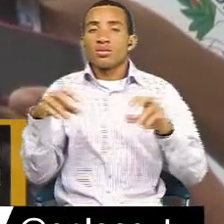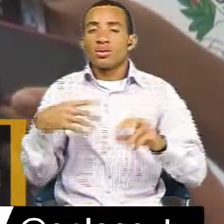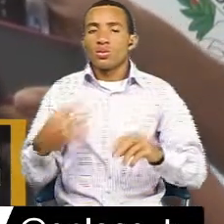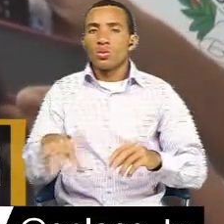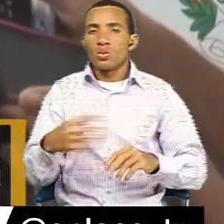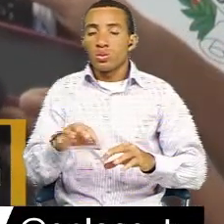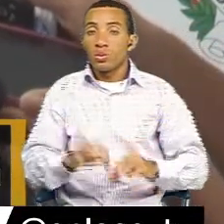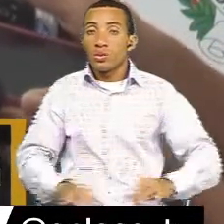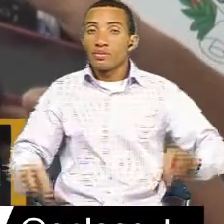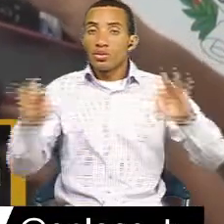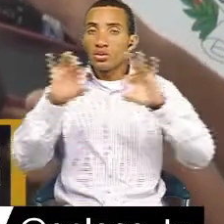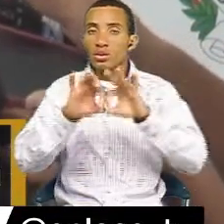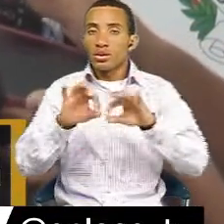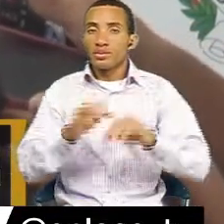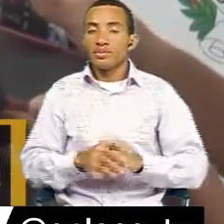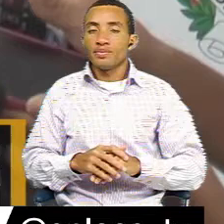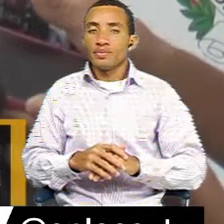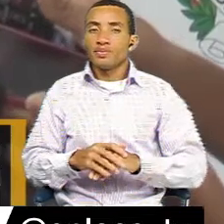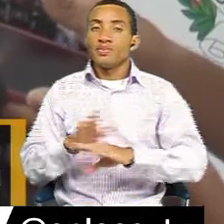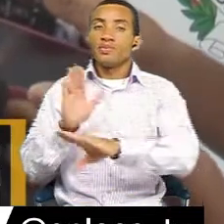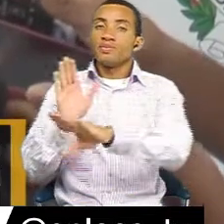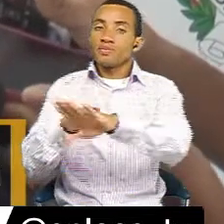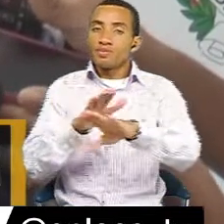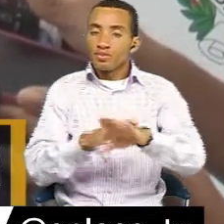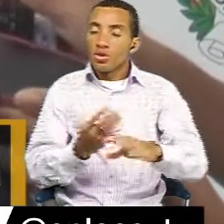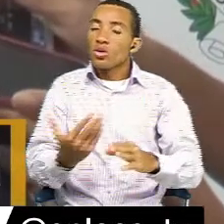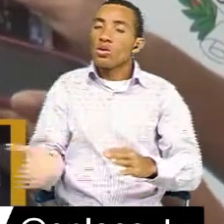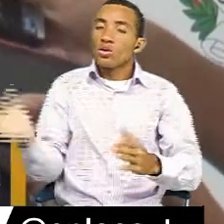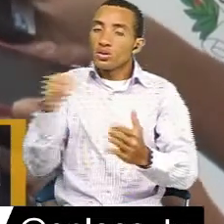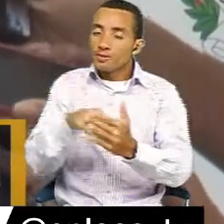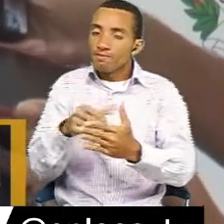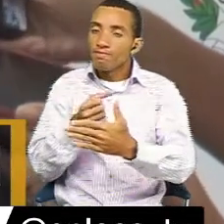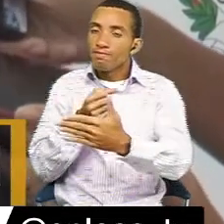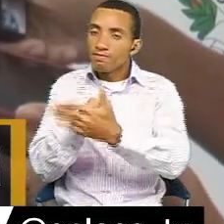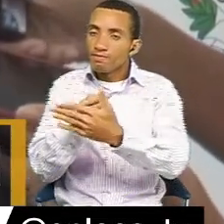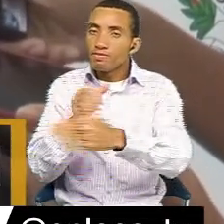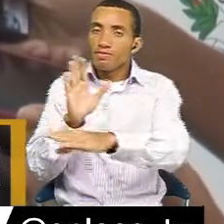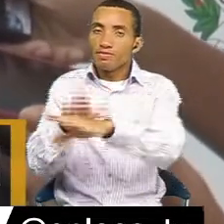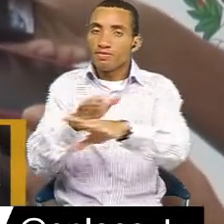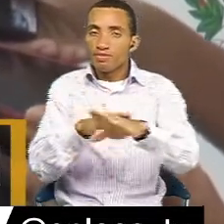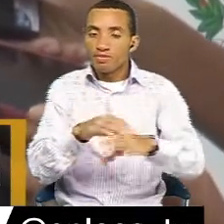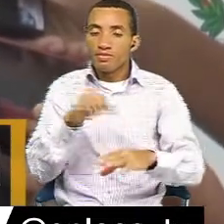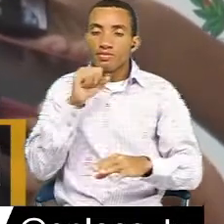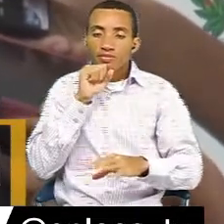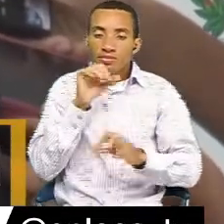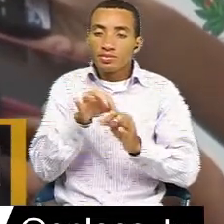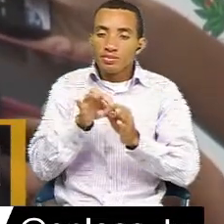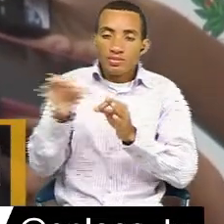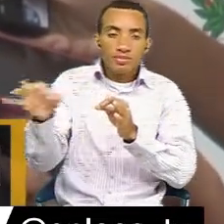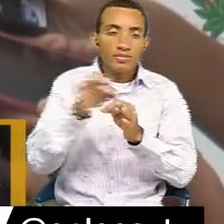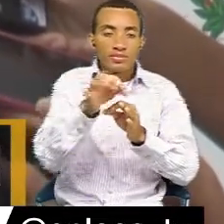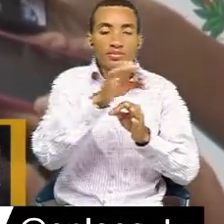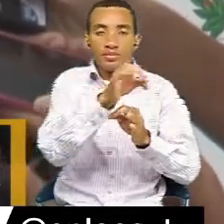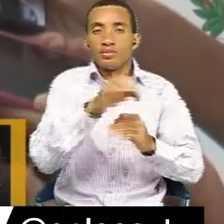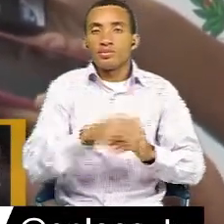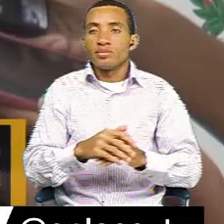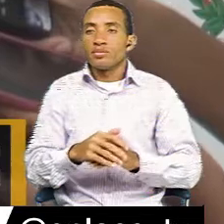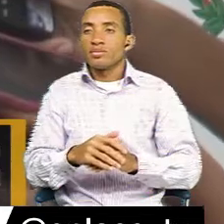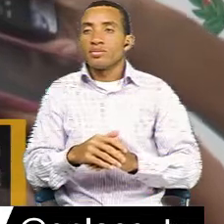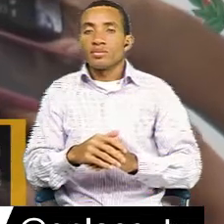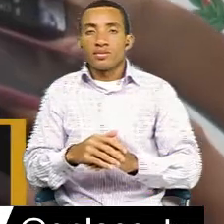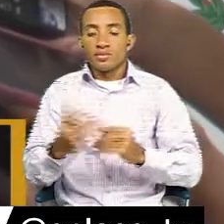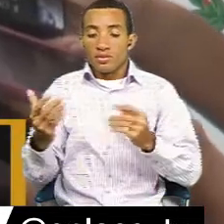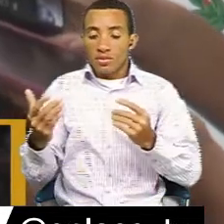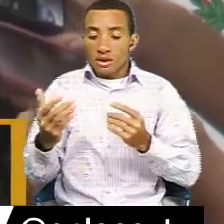importante que tenemos que reiterar ante nuestra comunidad de todo el Magdalena Medio. La protección del